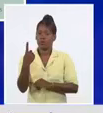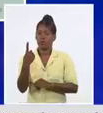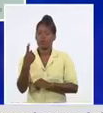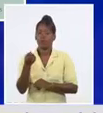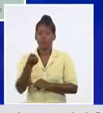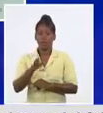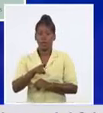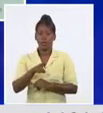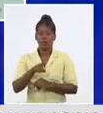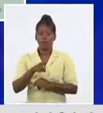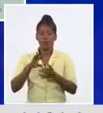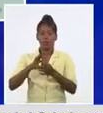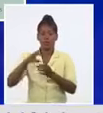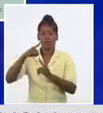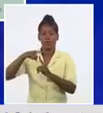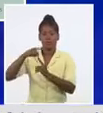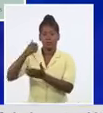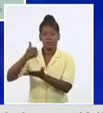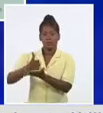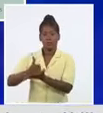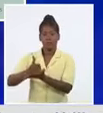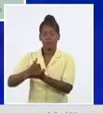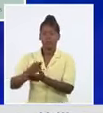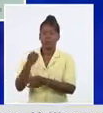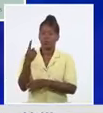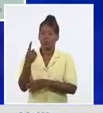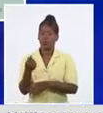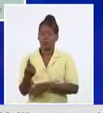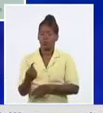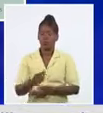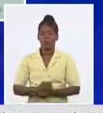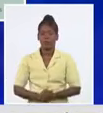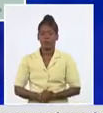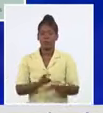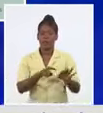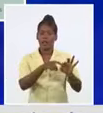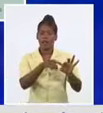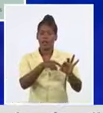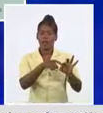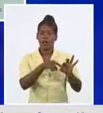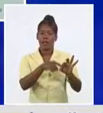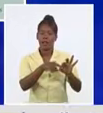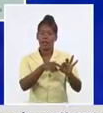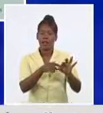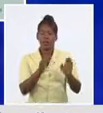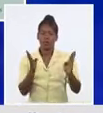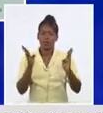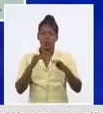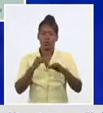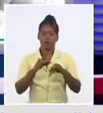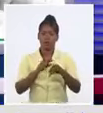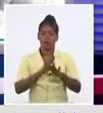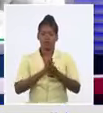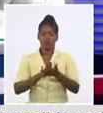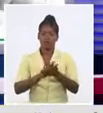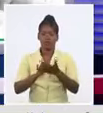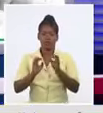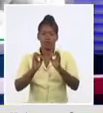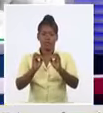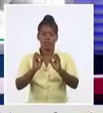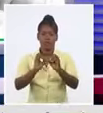que Guantánamo y Caimanera. Y el municipio especial, Isla de la Juventud, sin transmisión autóctona